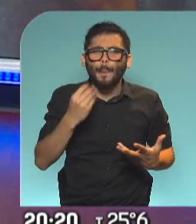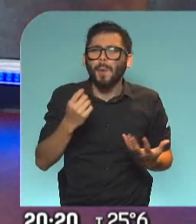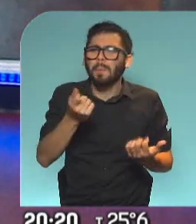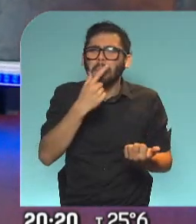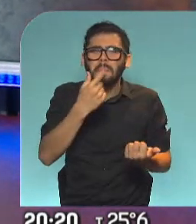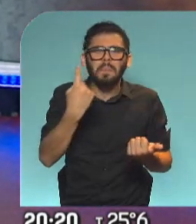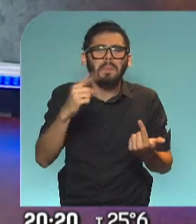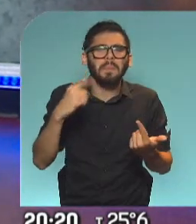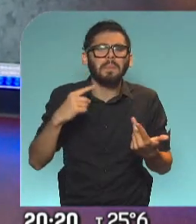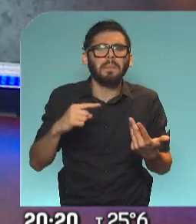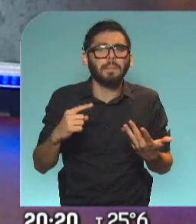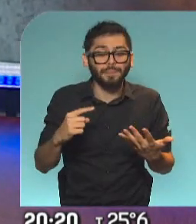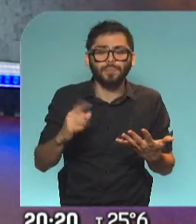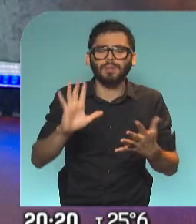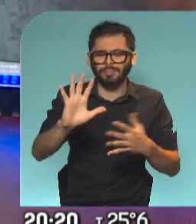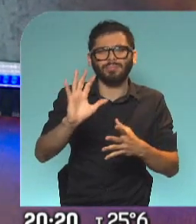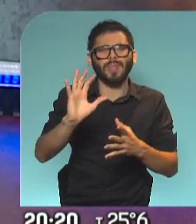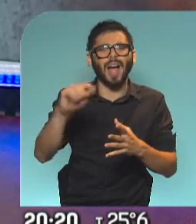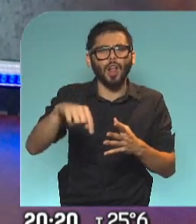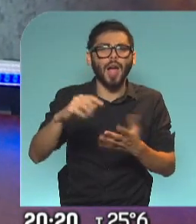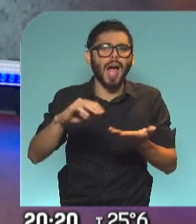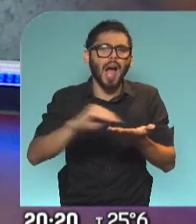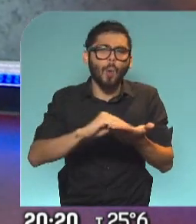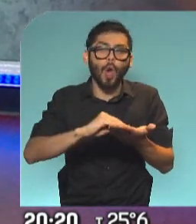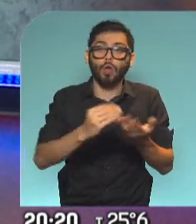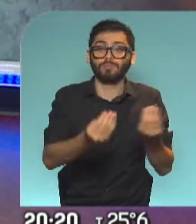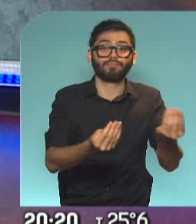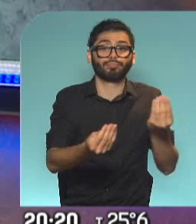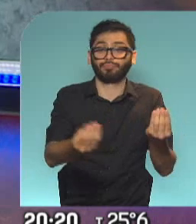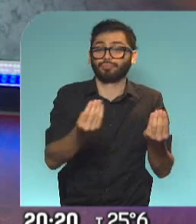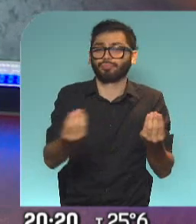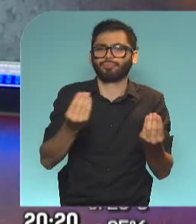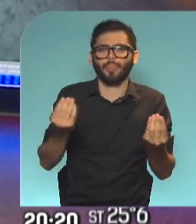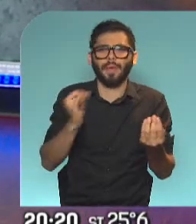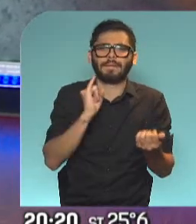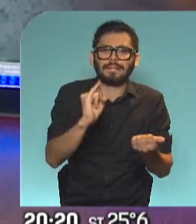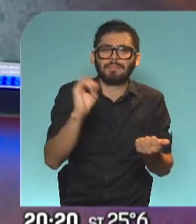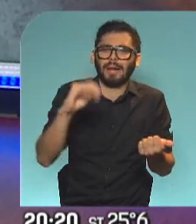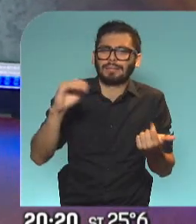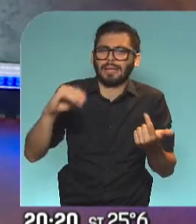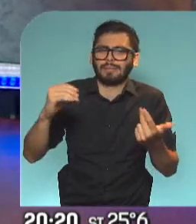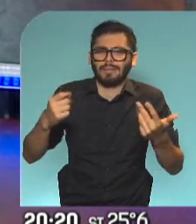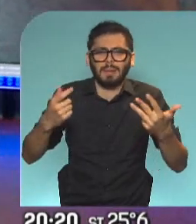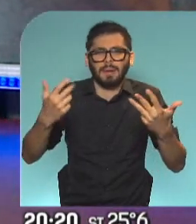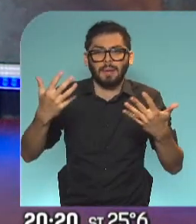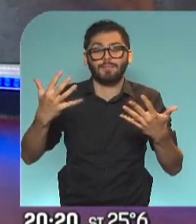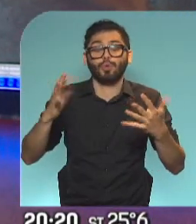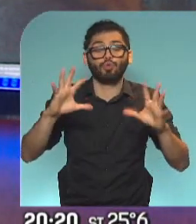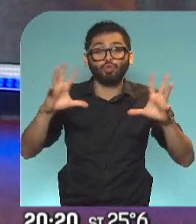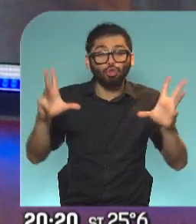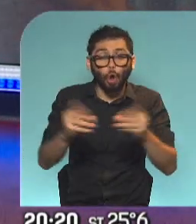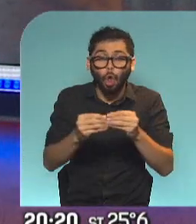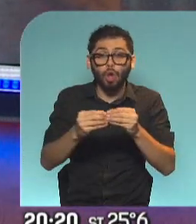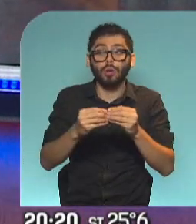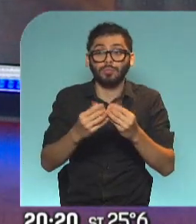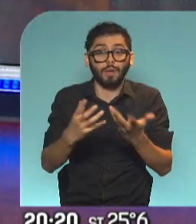Por lo pronto, y aún entendiendo que cada abogado que aparece deja un dato a tener en cuenta, pero que toda esa suma de datos luego